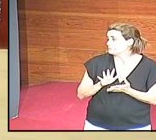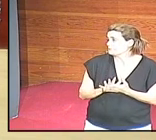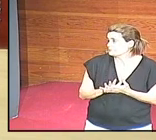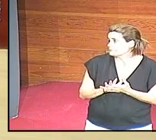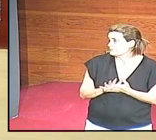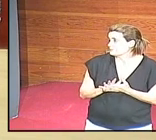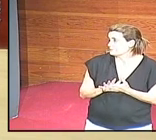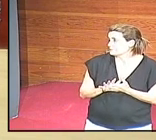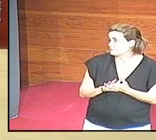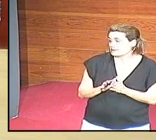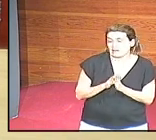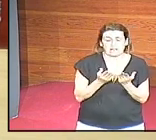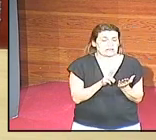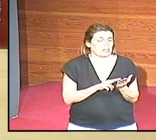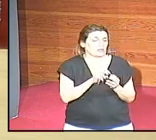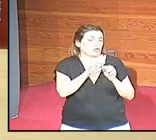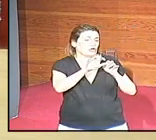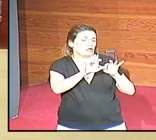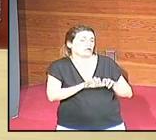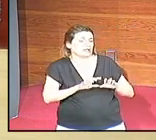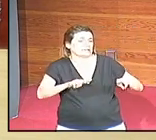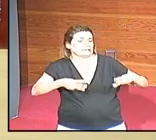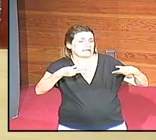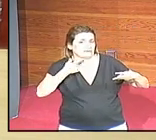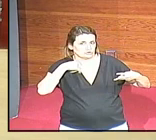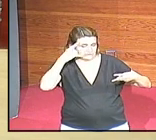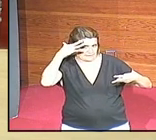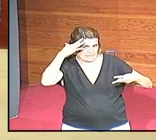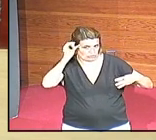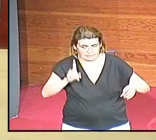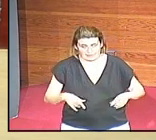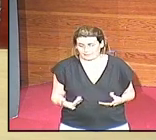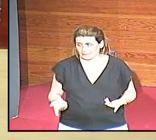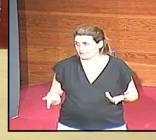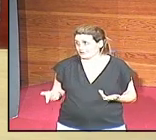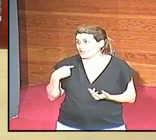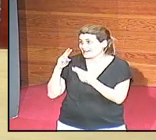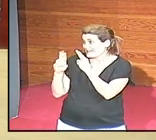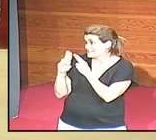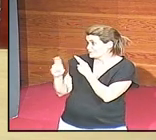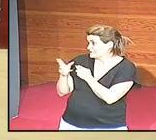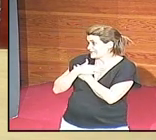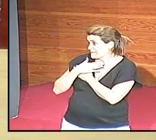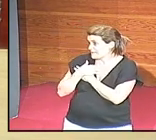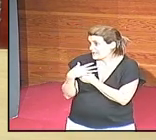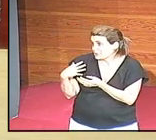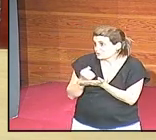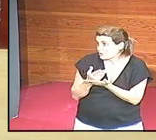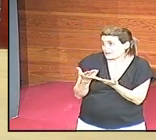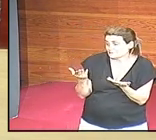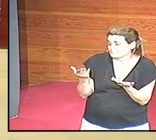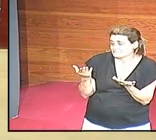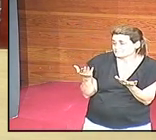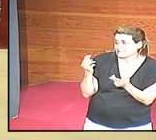con leyendo desde internet, pues me imagino que también. Entonces serán toda la respuesta que te diga, ahora me dice la pregunta, quiero matizar,